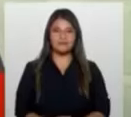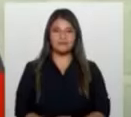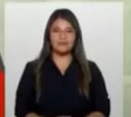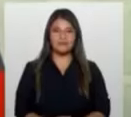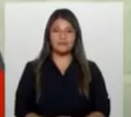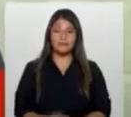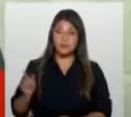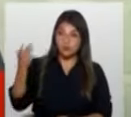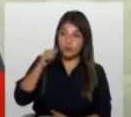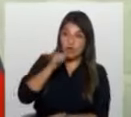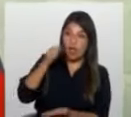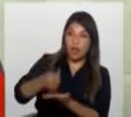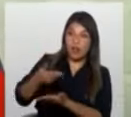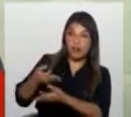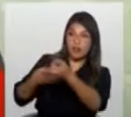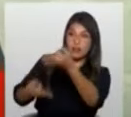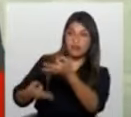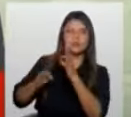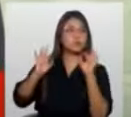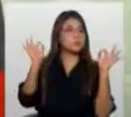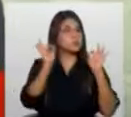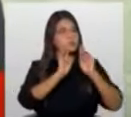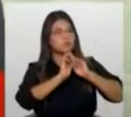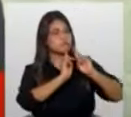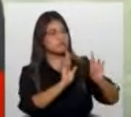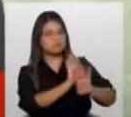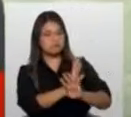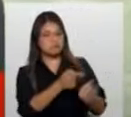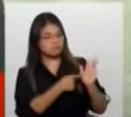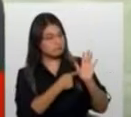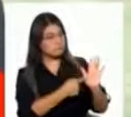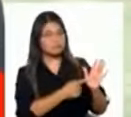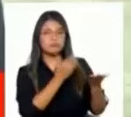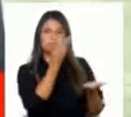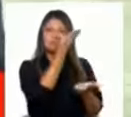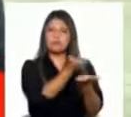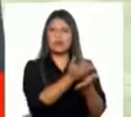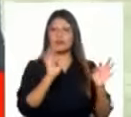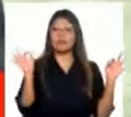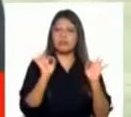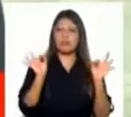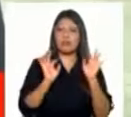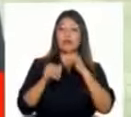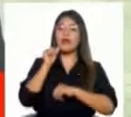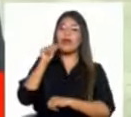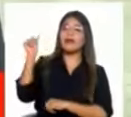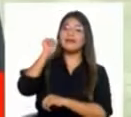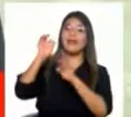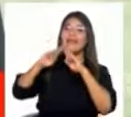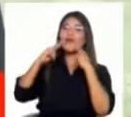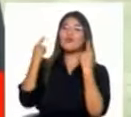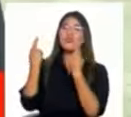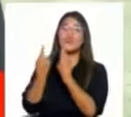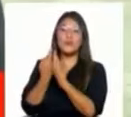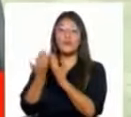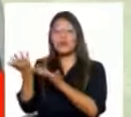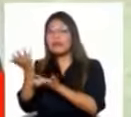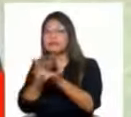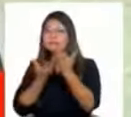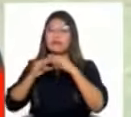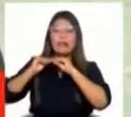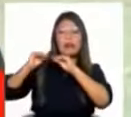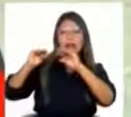Hola amigos de Publicontadores, el día de hoy te daremos a conocer que el ministro de Economía, Alex Contreras,